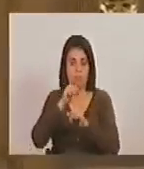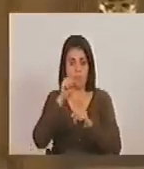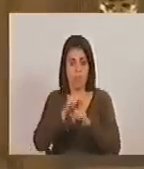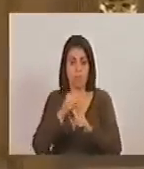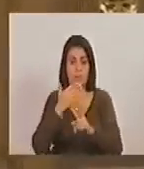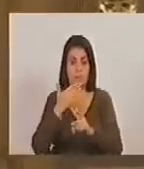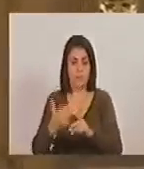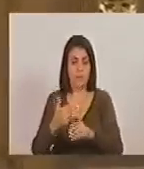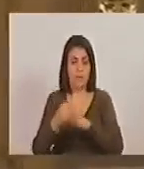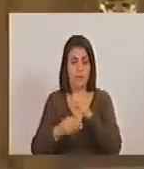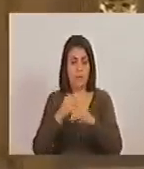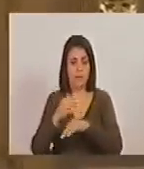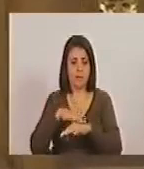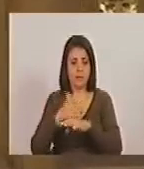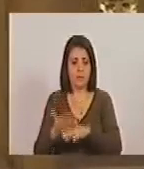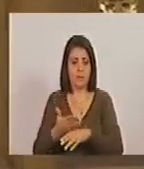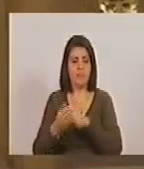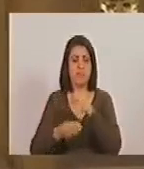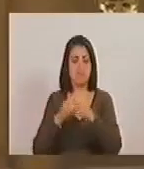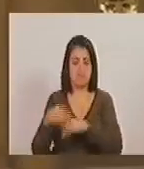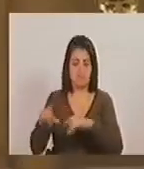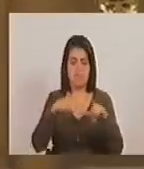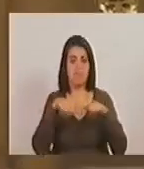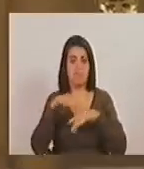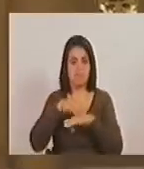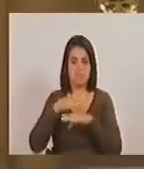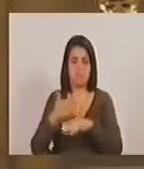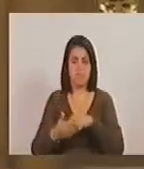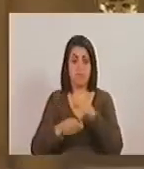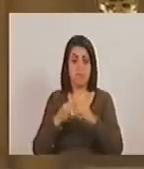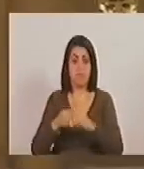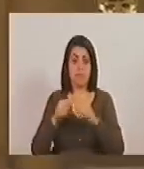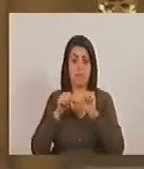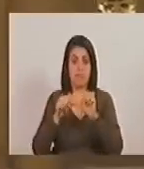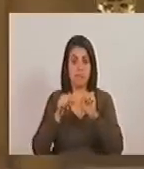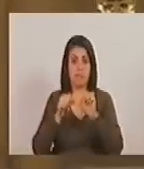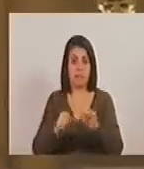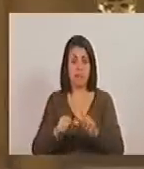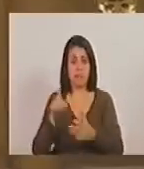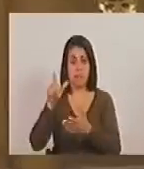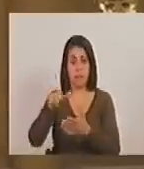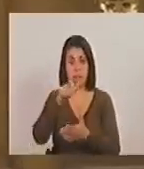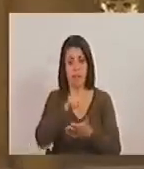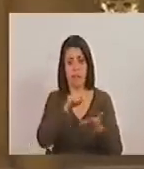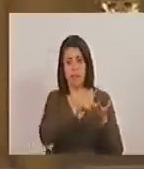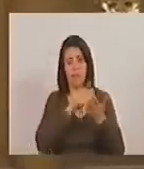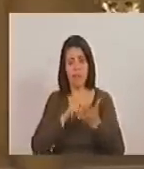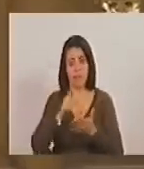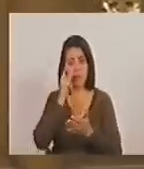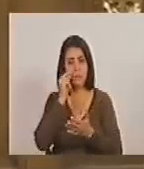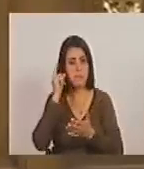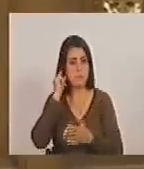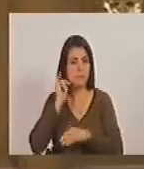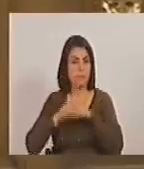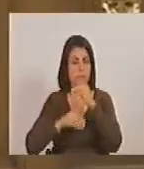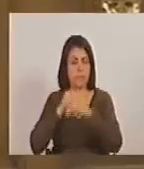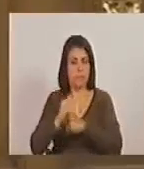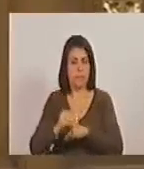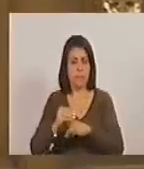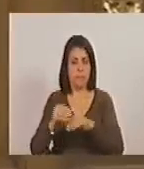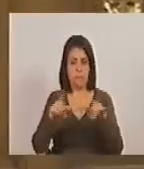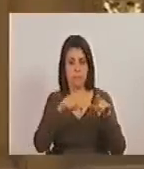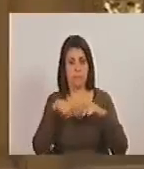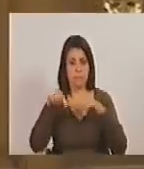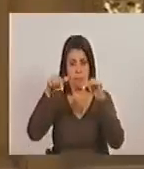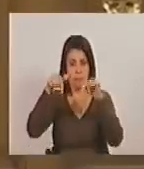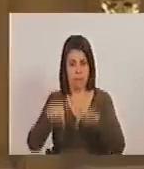Pido que aprobemos unánimemente esto porque es la visibilización de actores, hombres y mujeres que fueron ayer y que